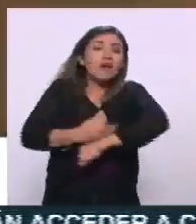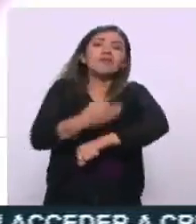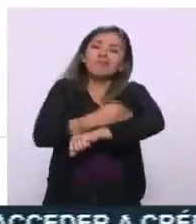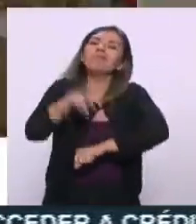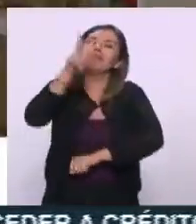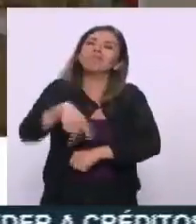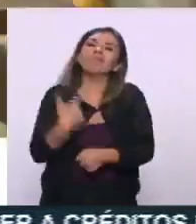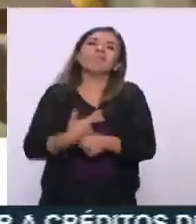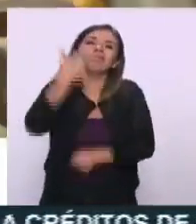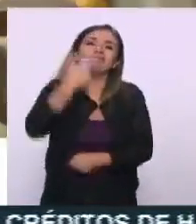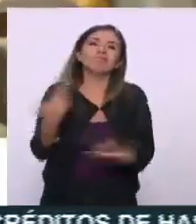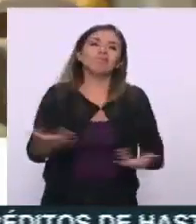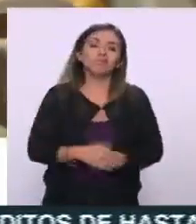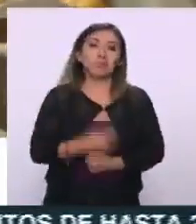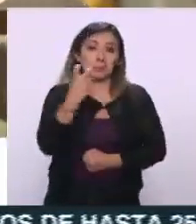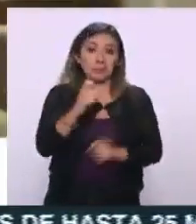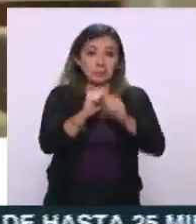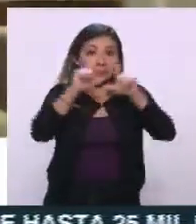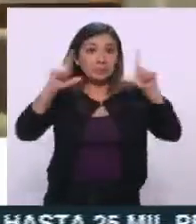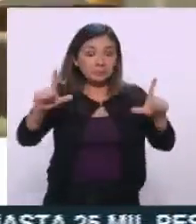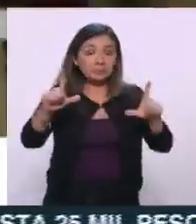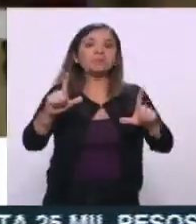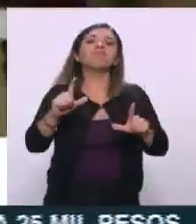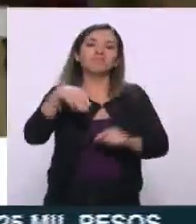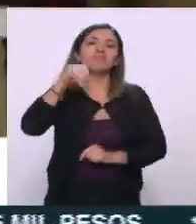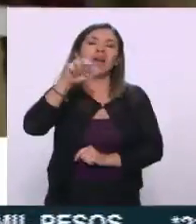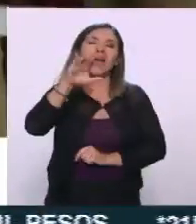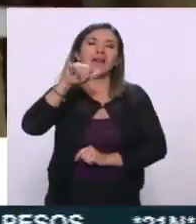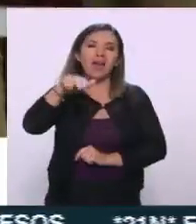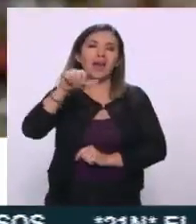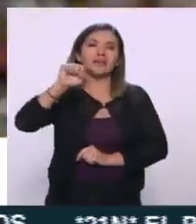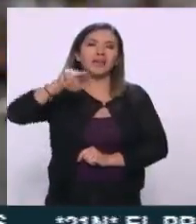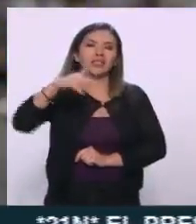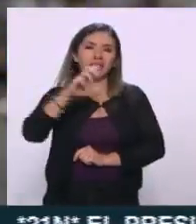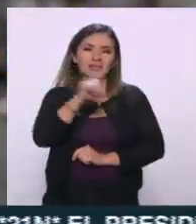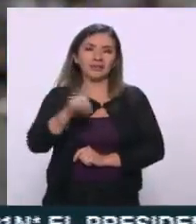se verían afectadas. Con imágenes de Liber Rodríguez, Mariana Sánchez, 21 Noticias.